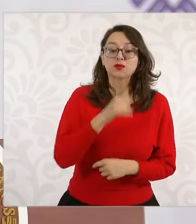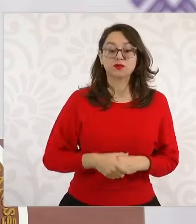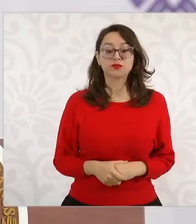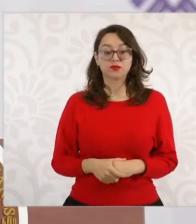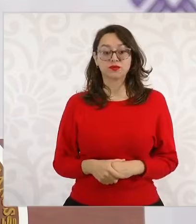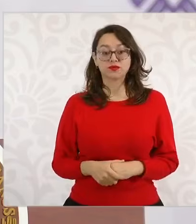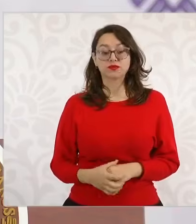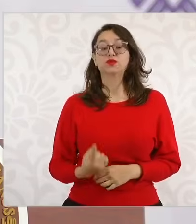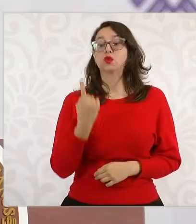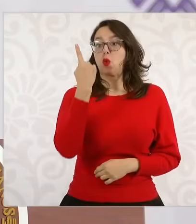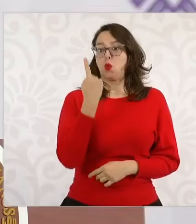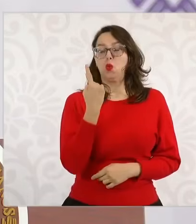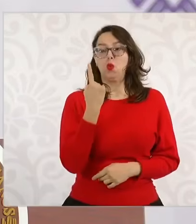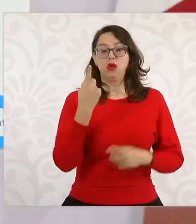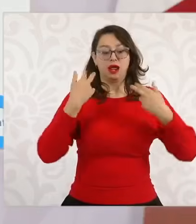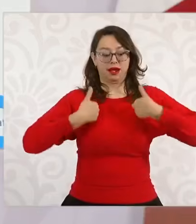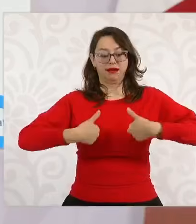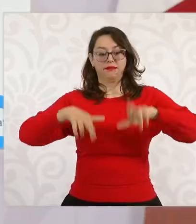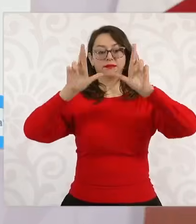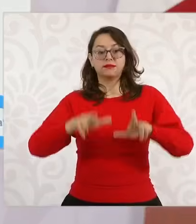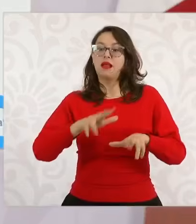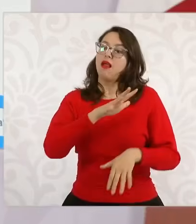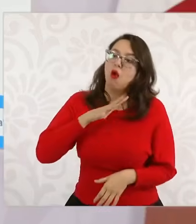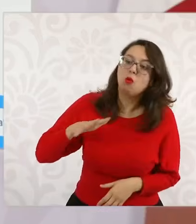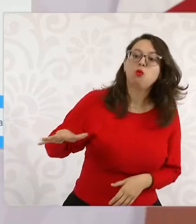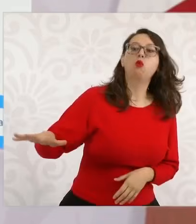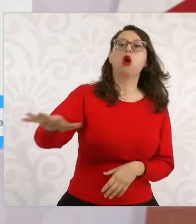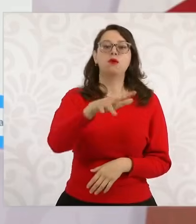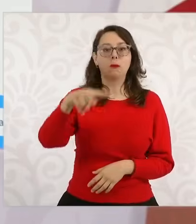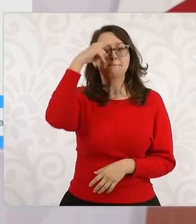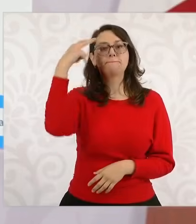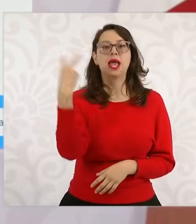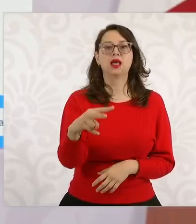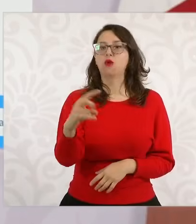un solo ente, el pueblo de México, nadie más.